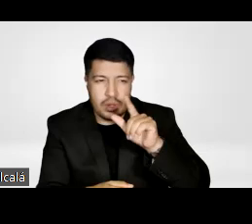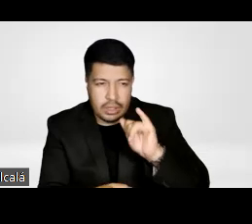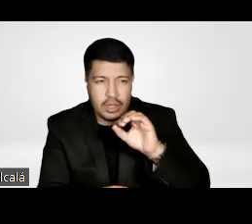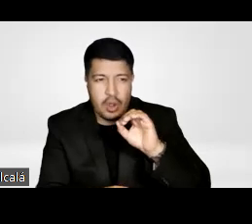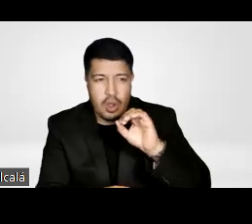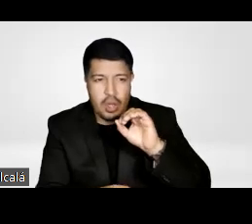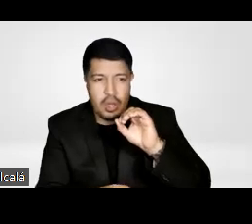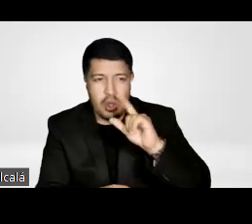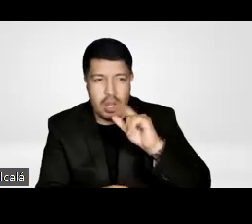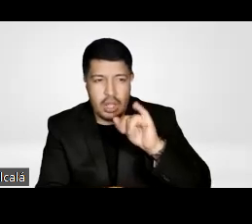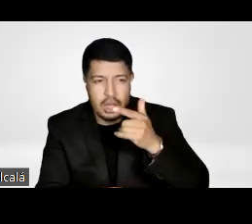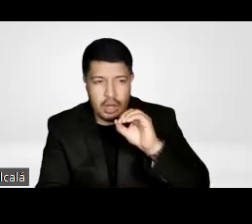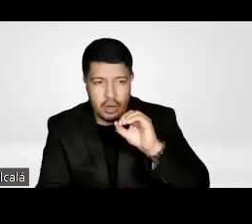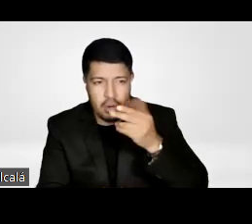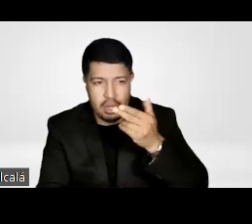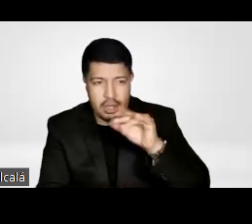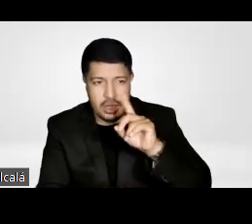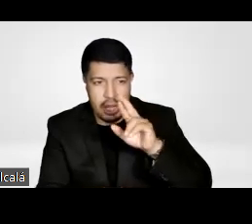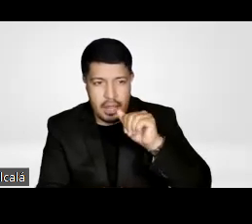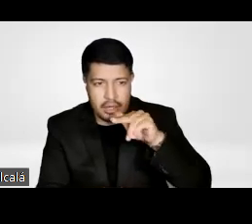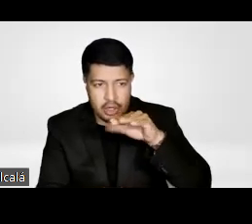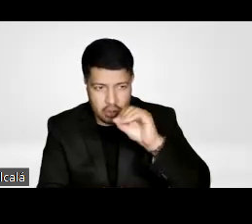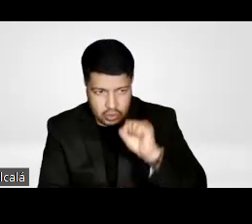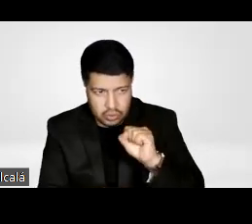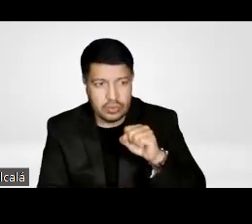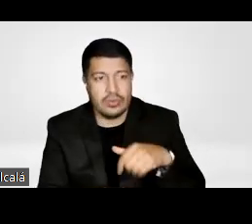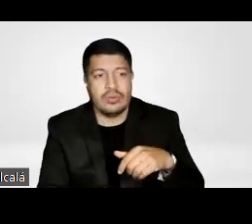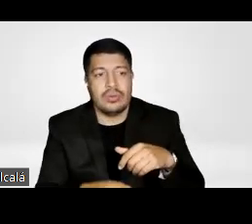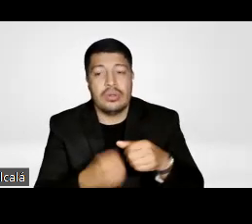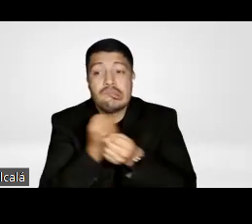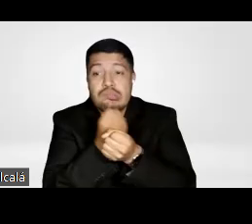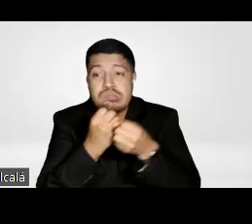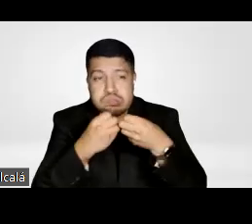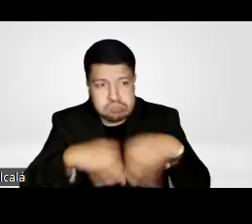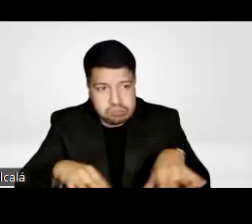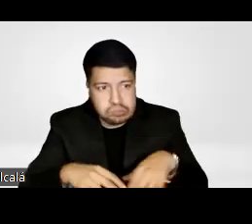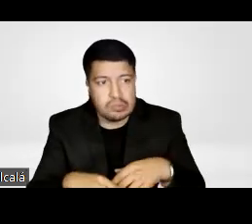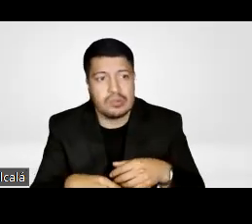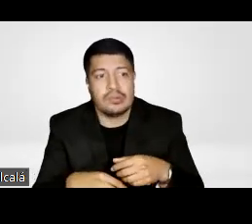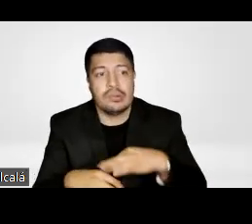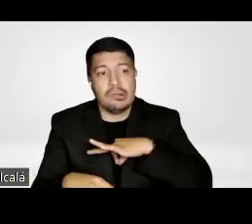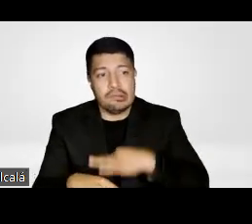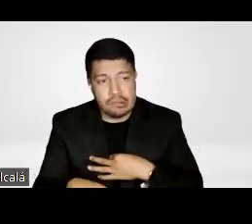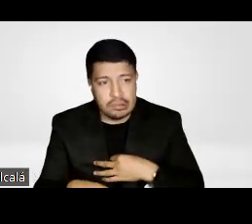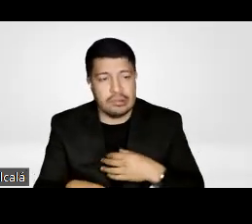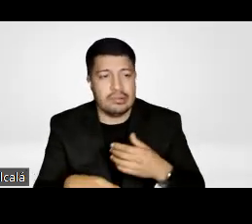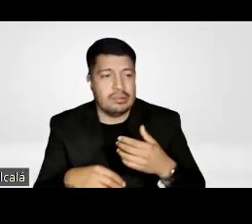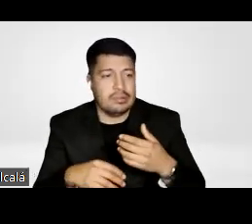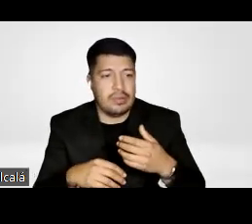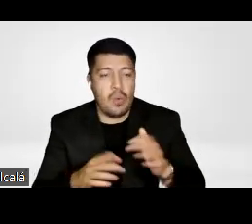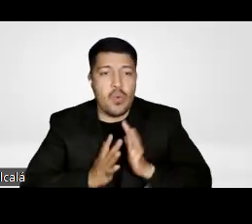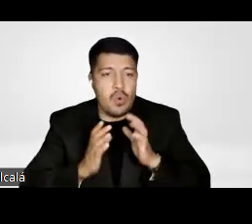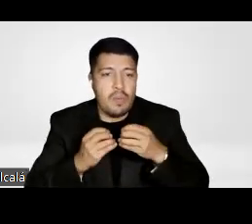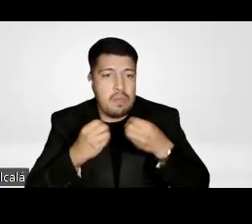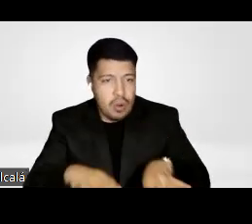las infecciones, la preeclampsia una vez más, las alteraciones placentarias, embarazos múltiples, multiparidad, es